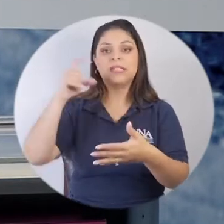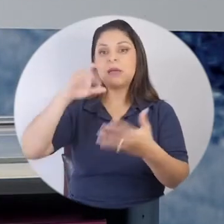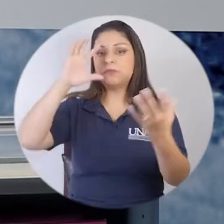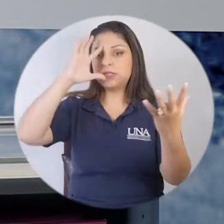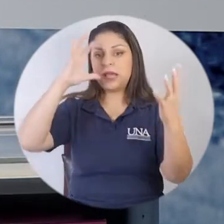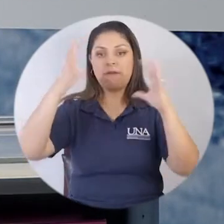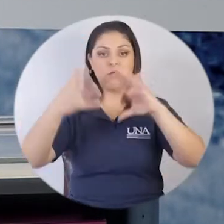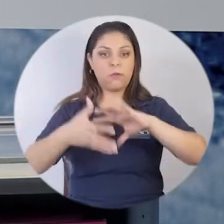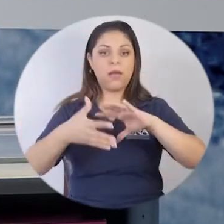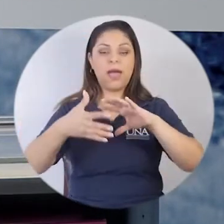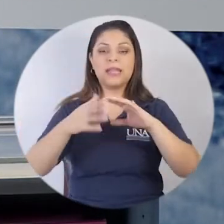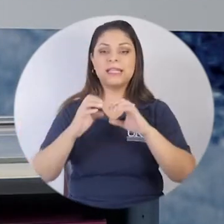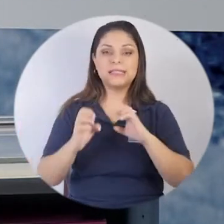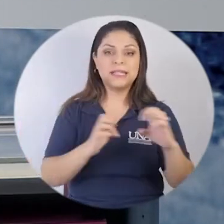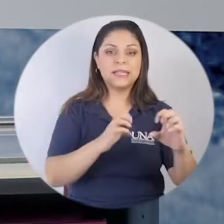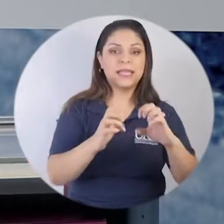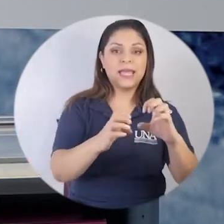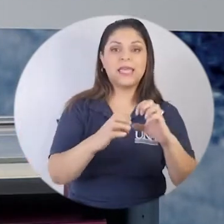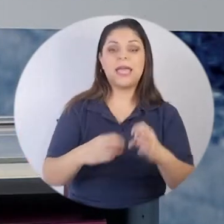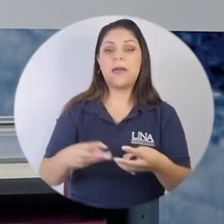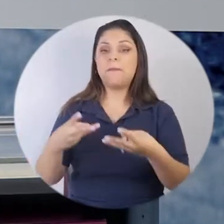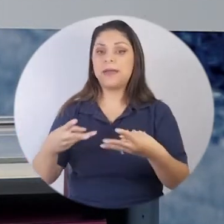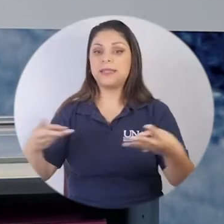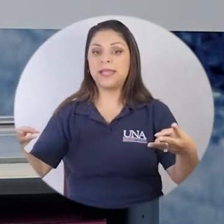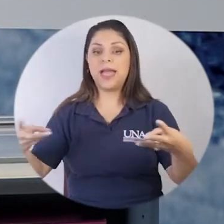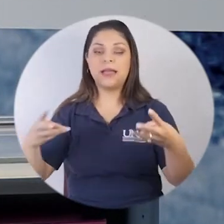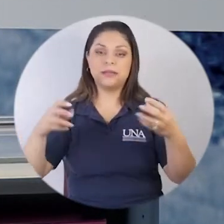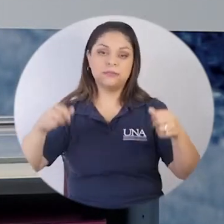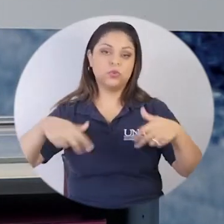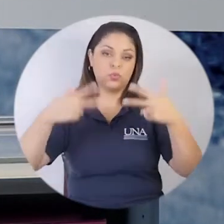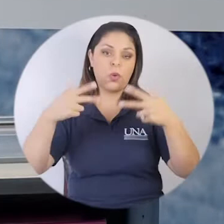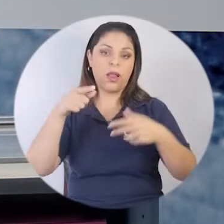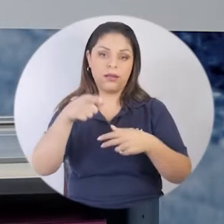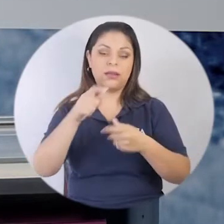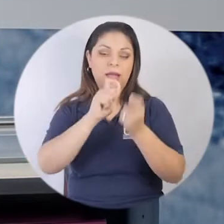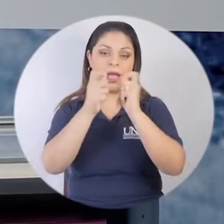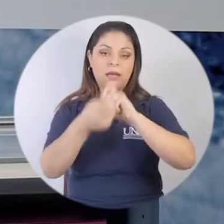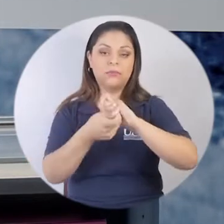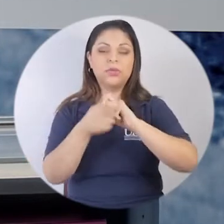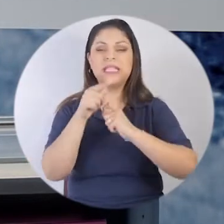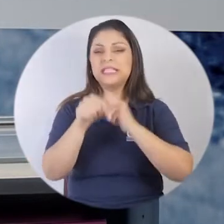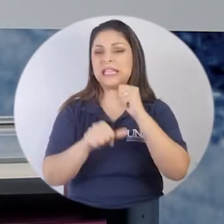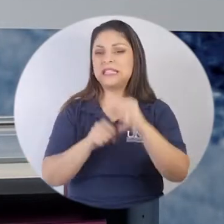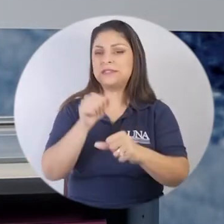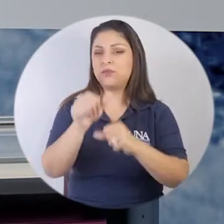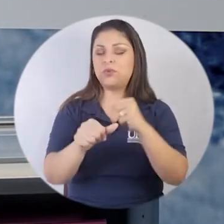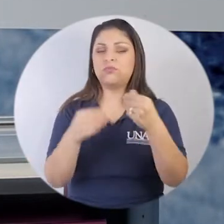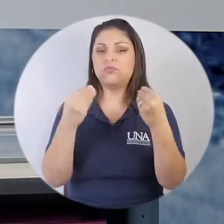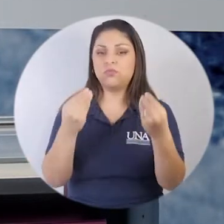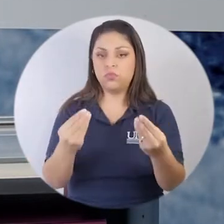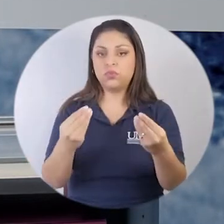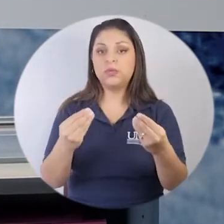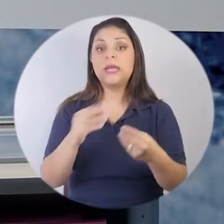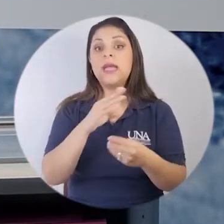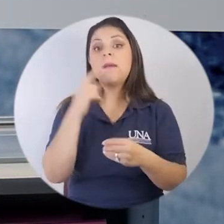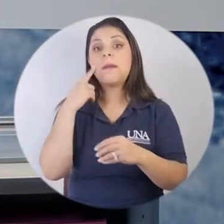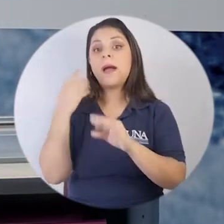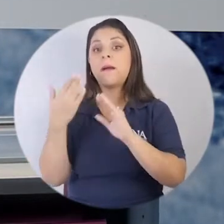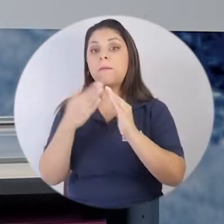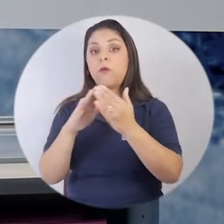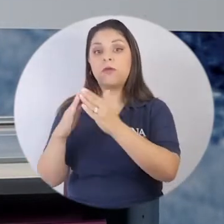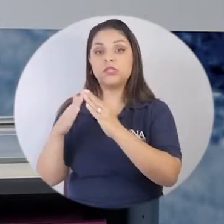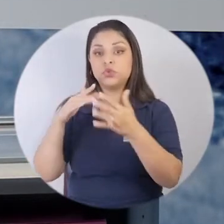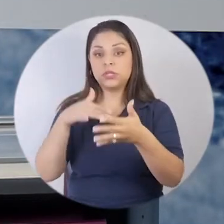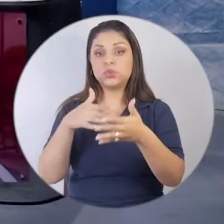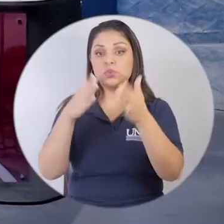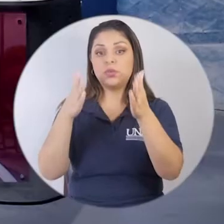Toda la estrategia y los materiales a la modalidad virtual, ¿verdad? Entonces se requirió bastante esfuerzo en ese sentido y para la